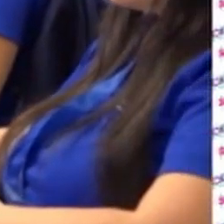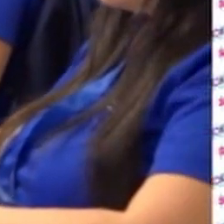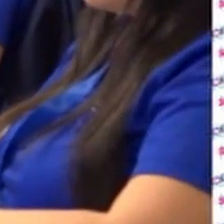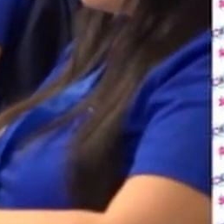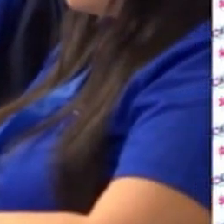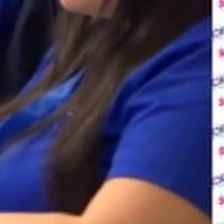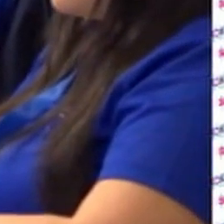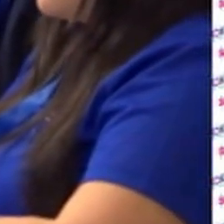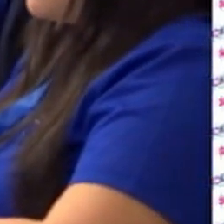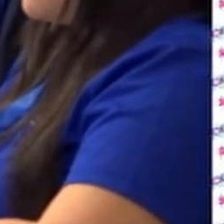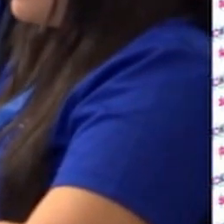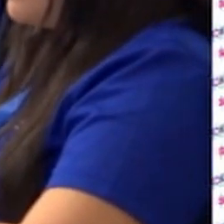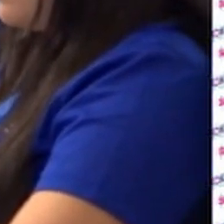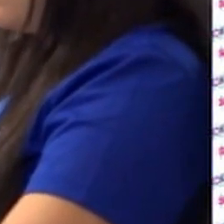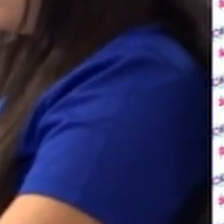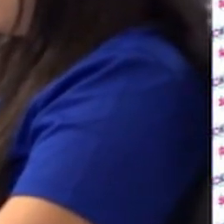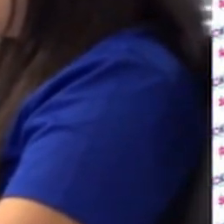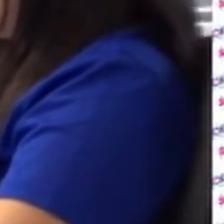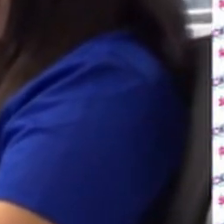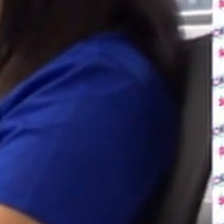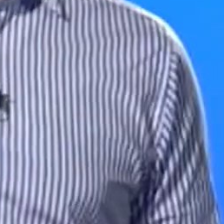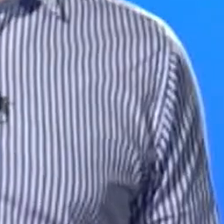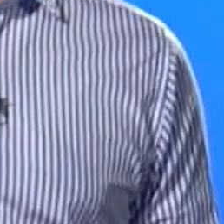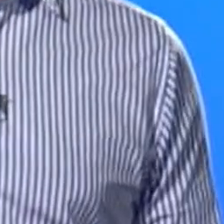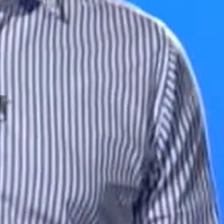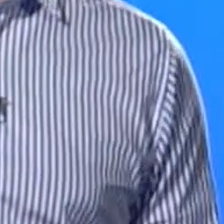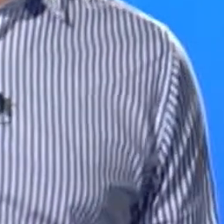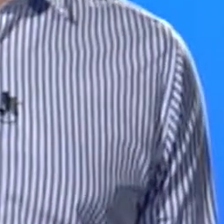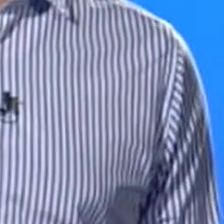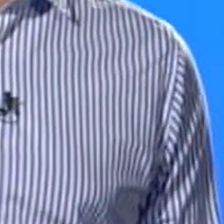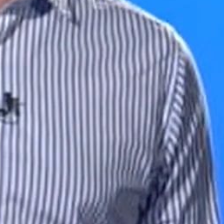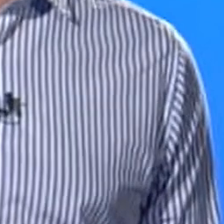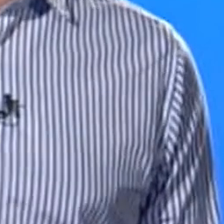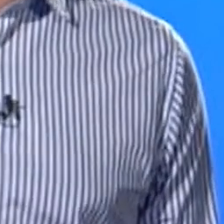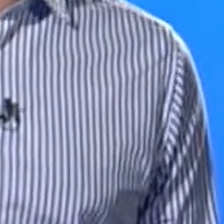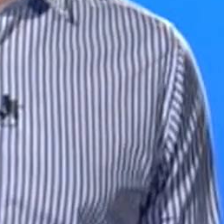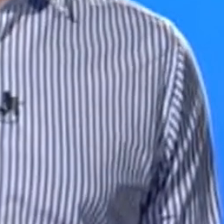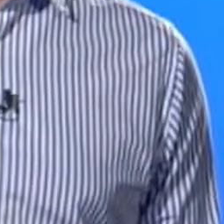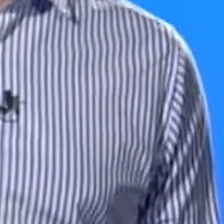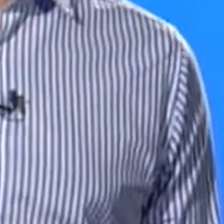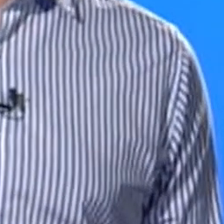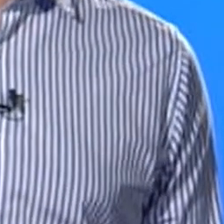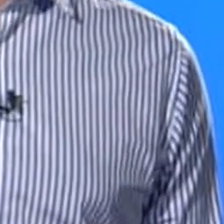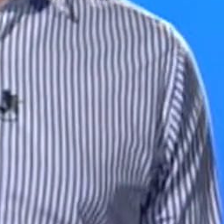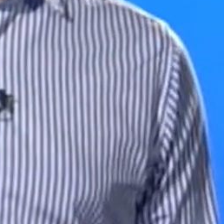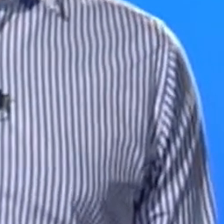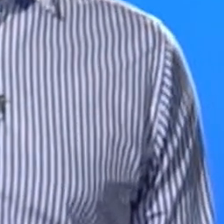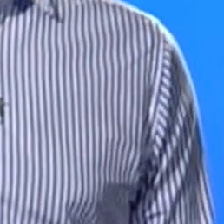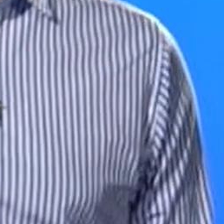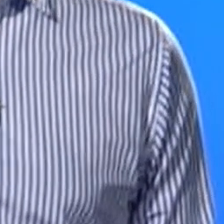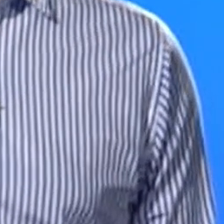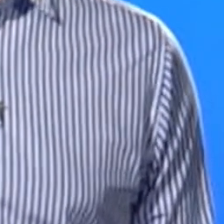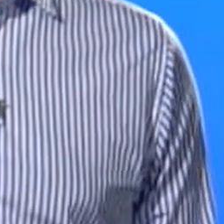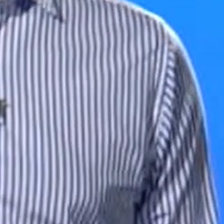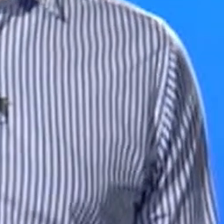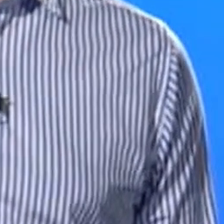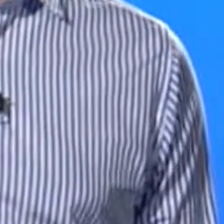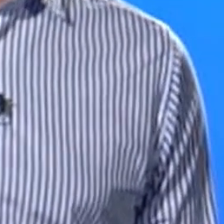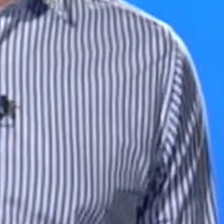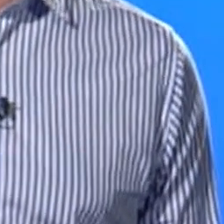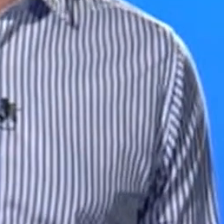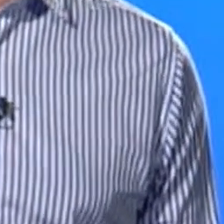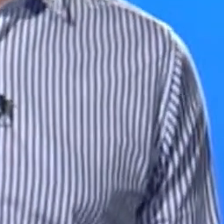Desarrollo y la plataforma en línea busca enlazar a empresas que busquen contratar personal calificado en ciertas áreas durante